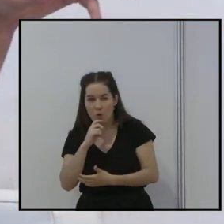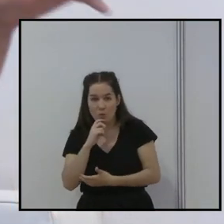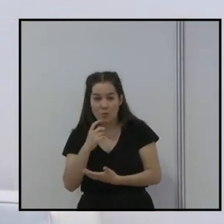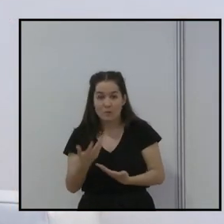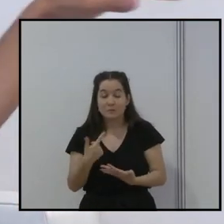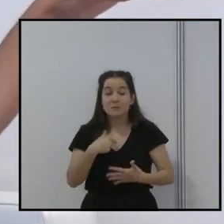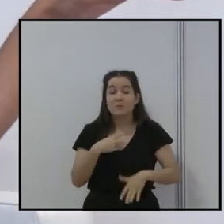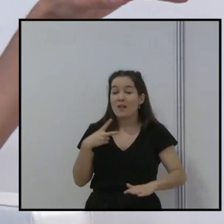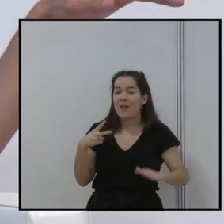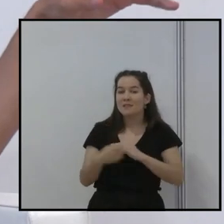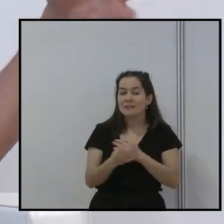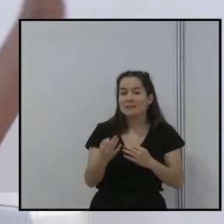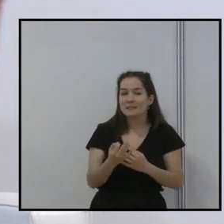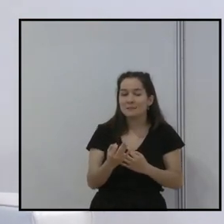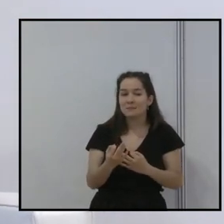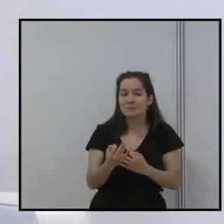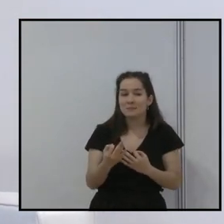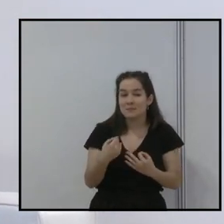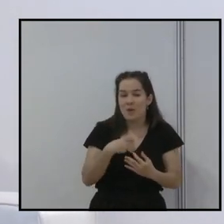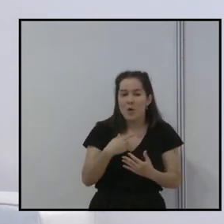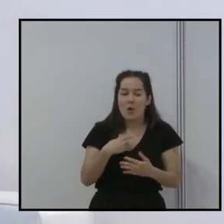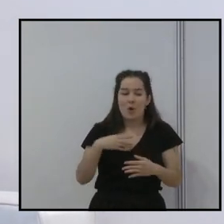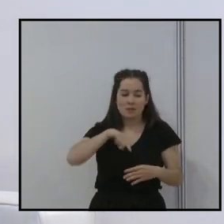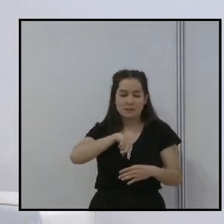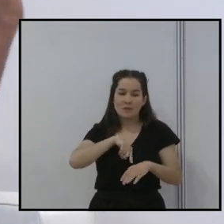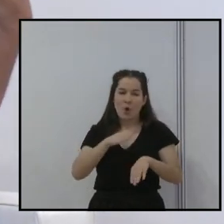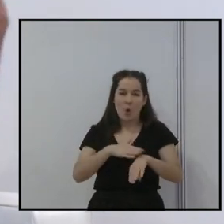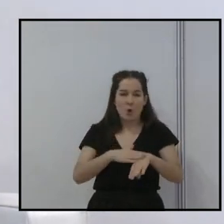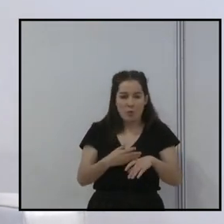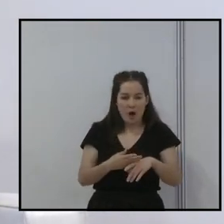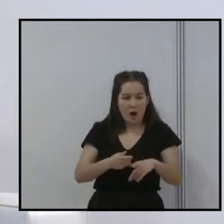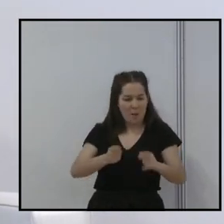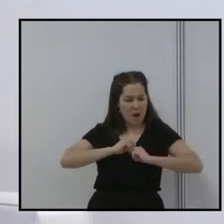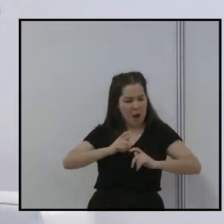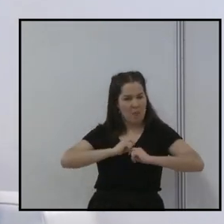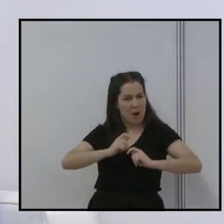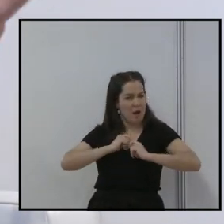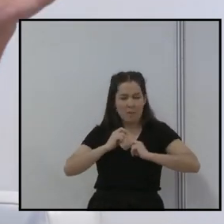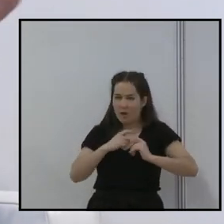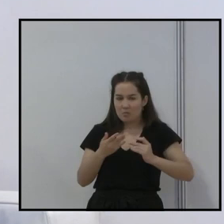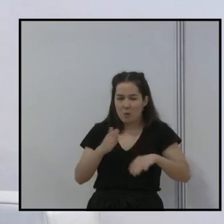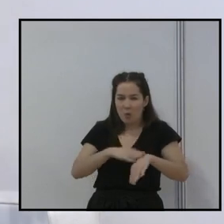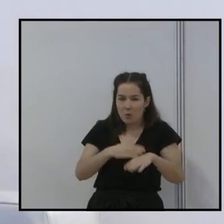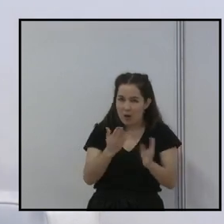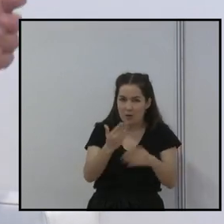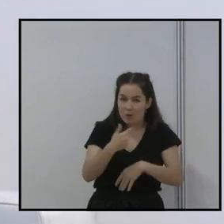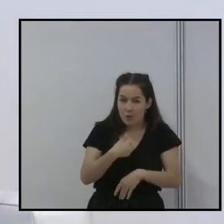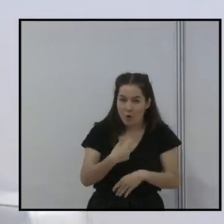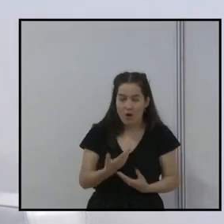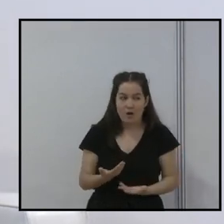hay que evitar, que se tiene siempre, es la sensación de culpa. Uno se echa la culpa y es absurdo completamente porque no hay ninguna culpa. Es la misma culpa que si te cae algo